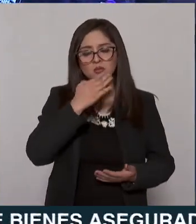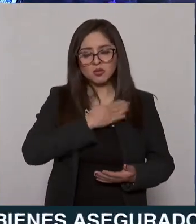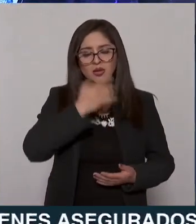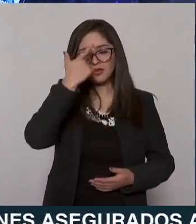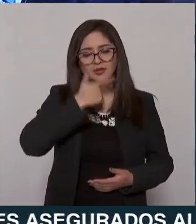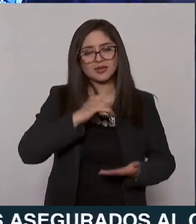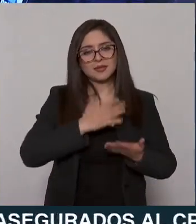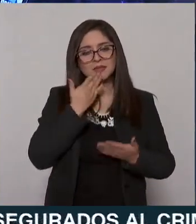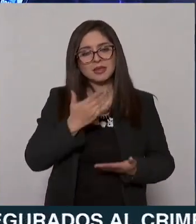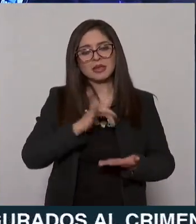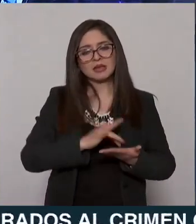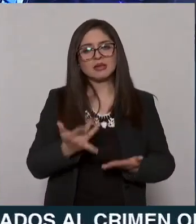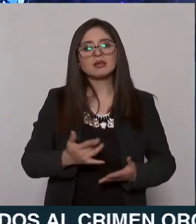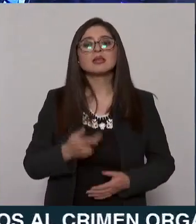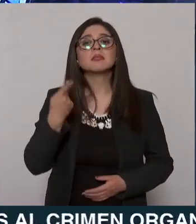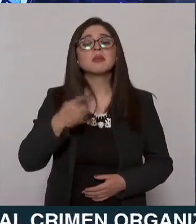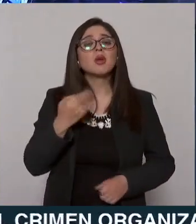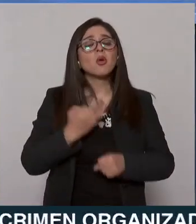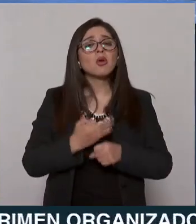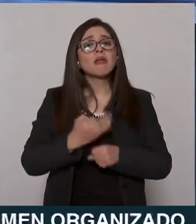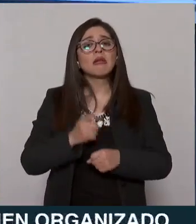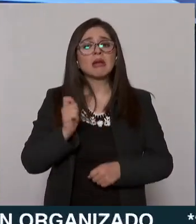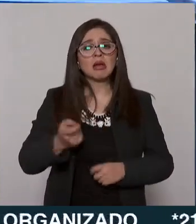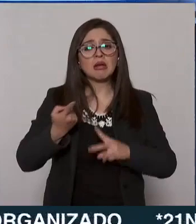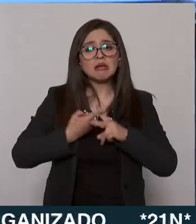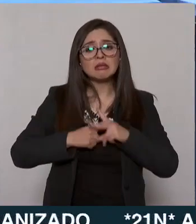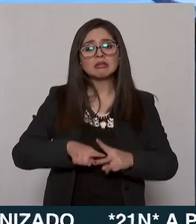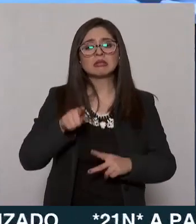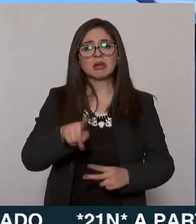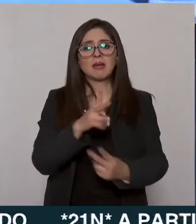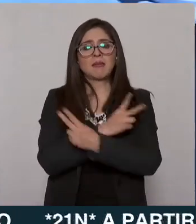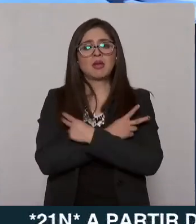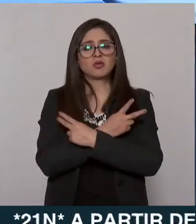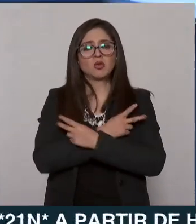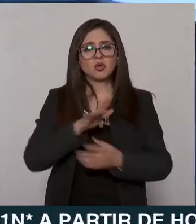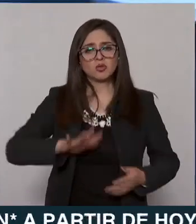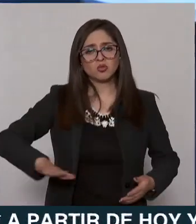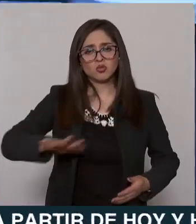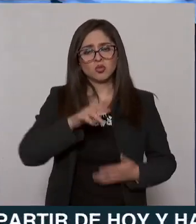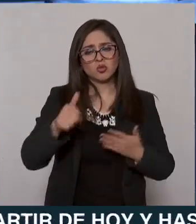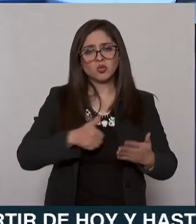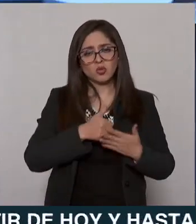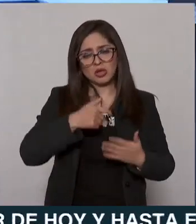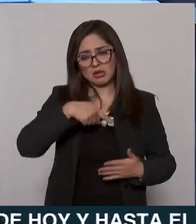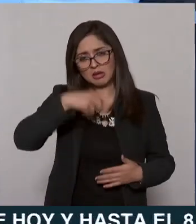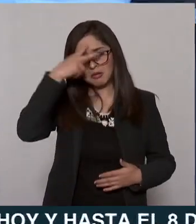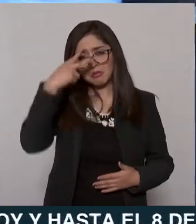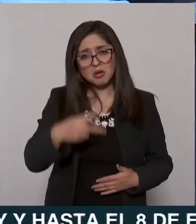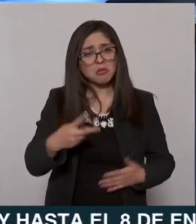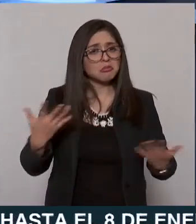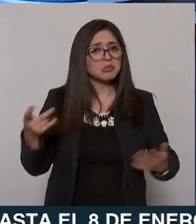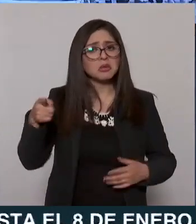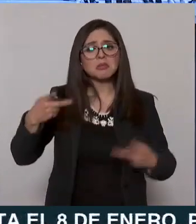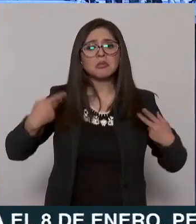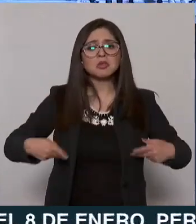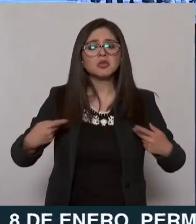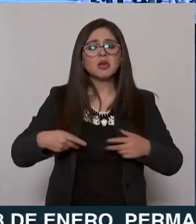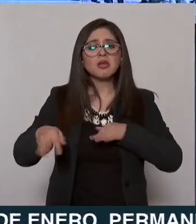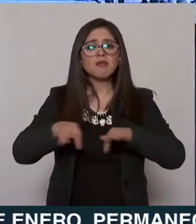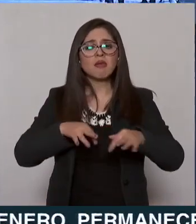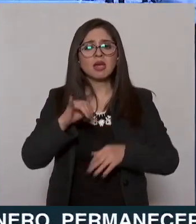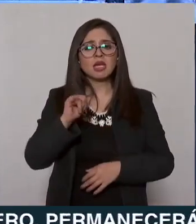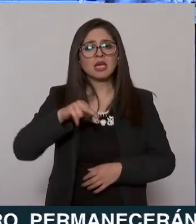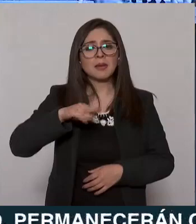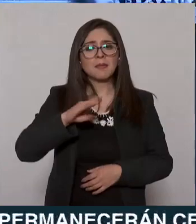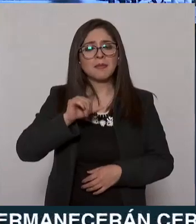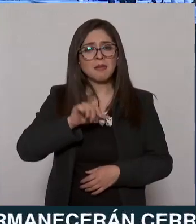recintos cerrados y ya inician las vacaciones en la capital del país. Trabajadores del instituto pues se quejan de que no han recibido ni su